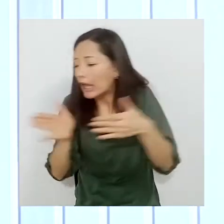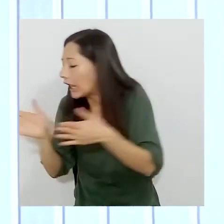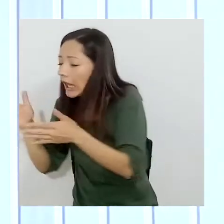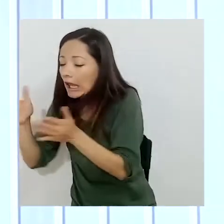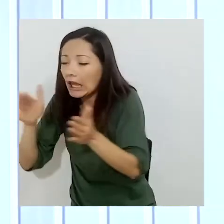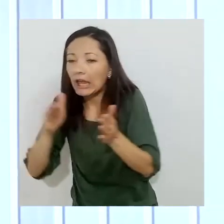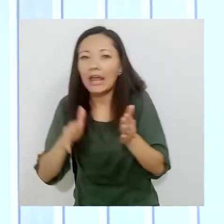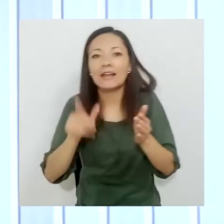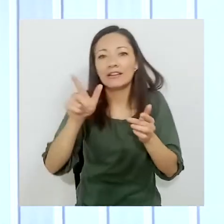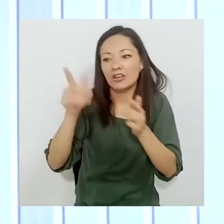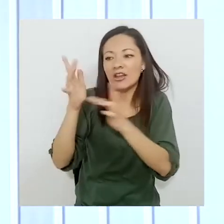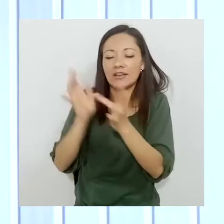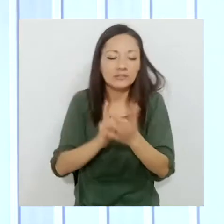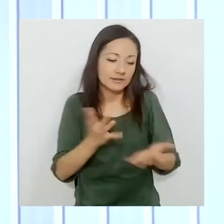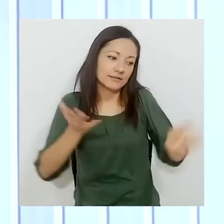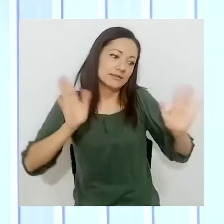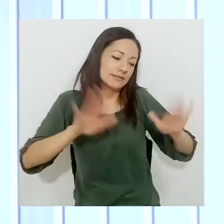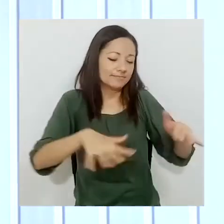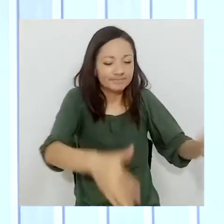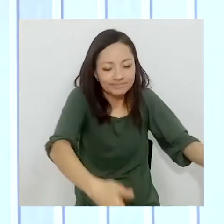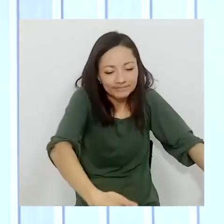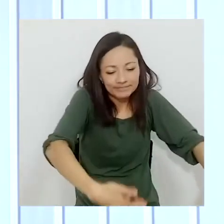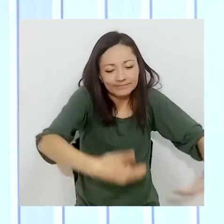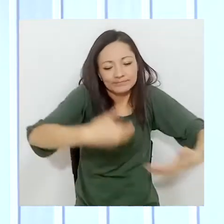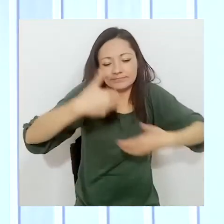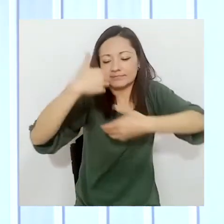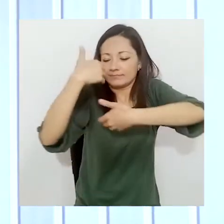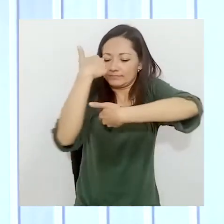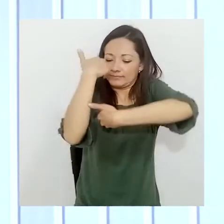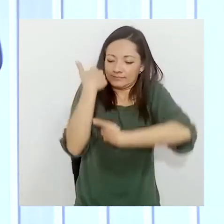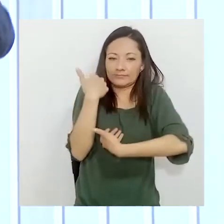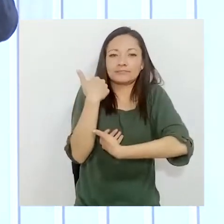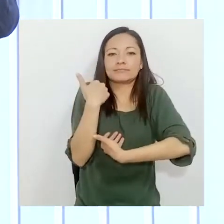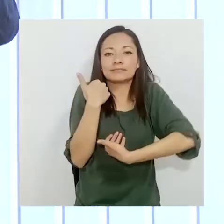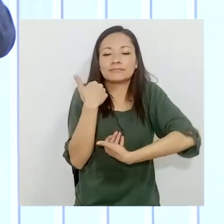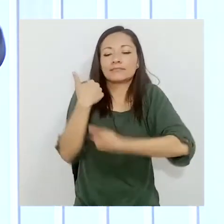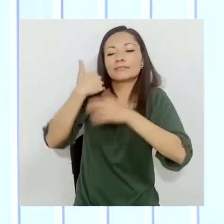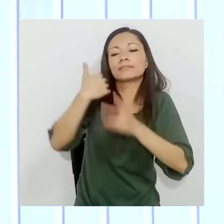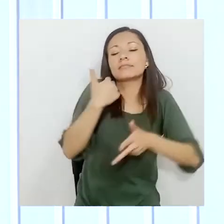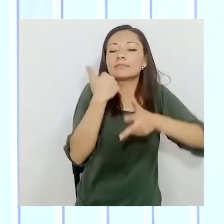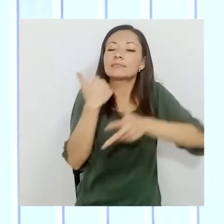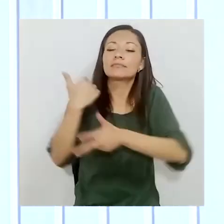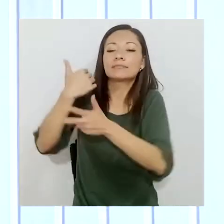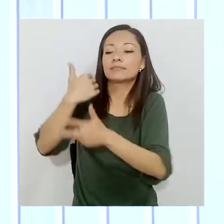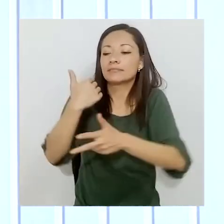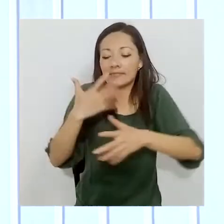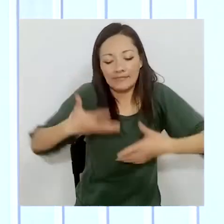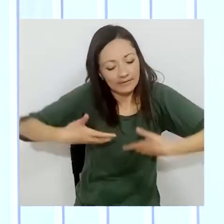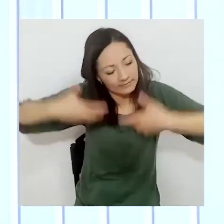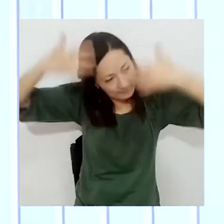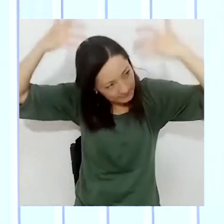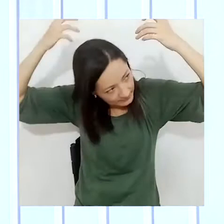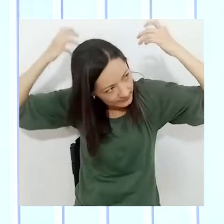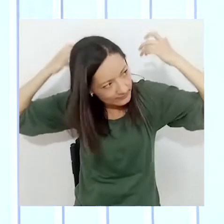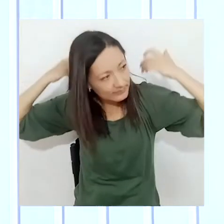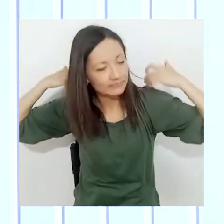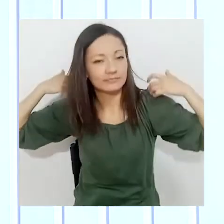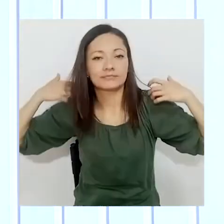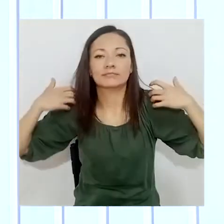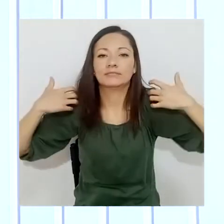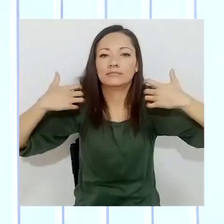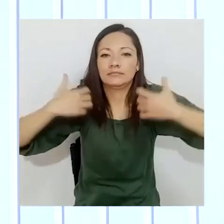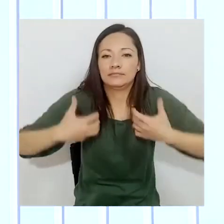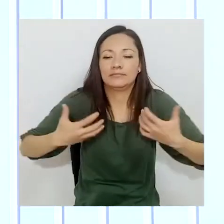coge y las lleva en su seno durante el camino. Y las pone sobre sus hombros. Eso ya lo